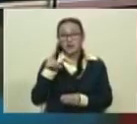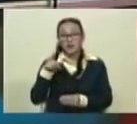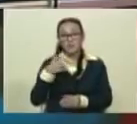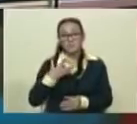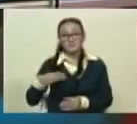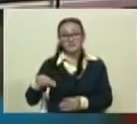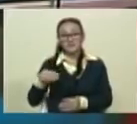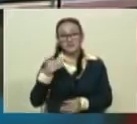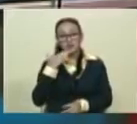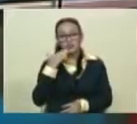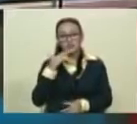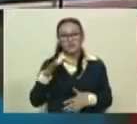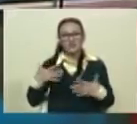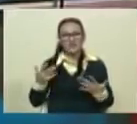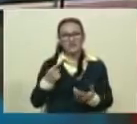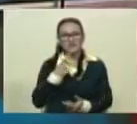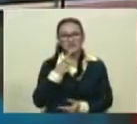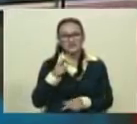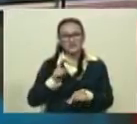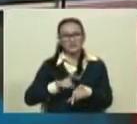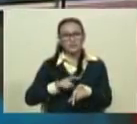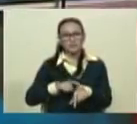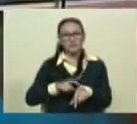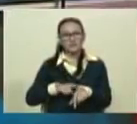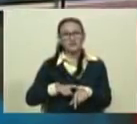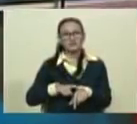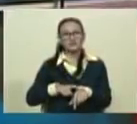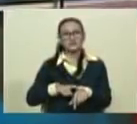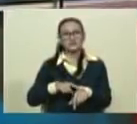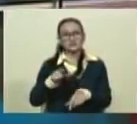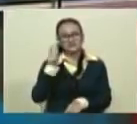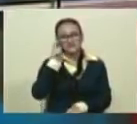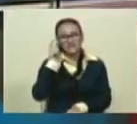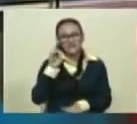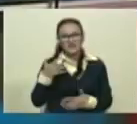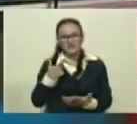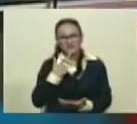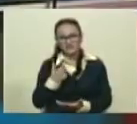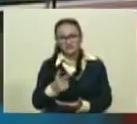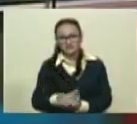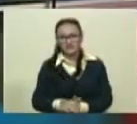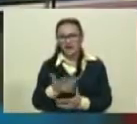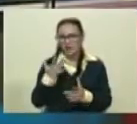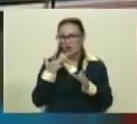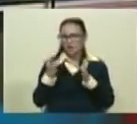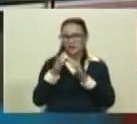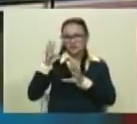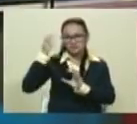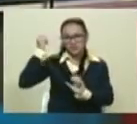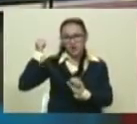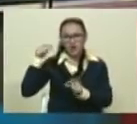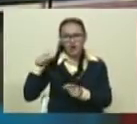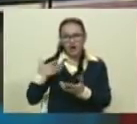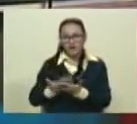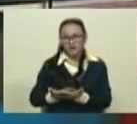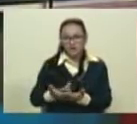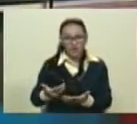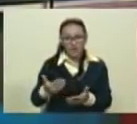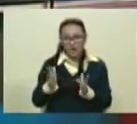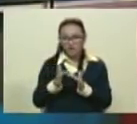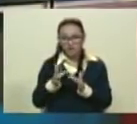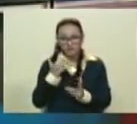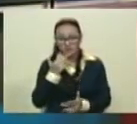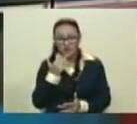¿Qué iba a decirle en ese momento, en ese día? ¿Ha habido algún contacto diplomático desde entonces?